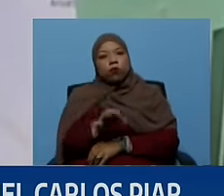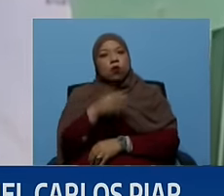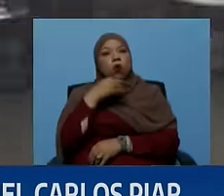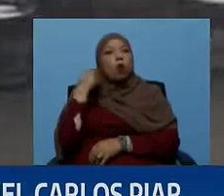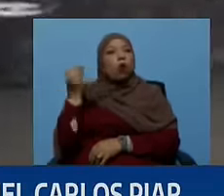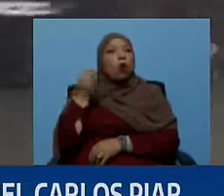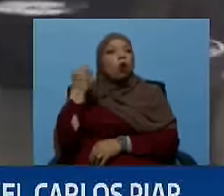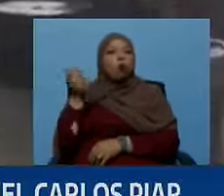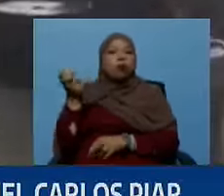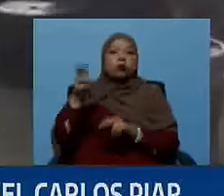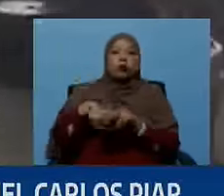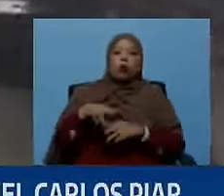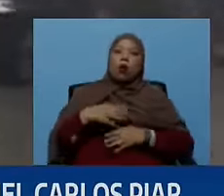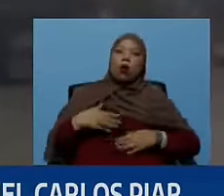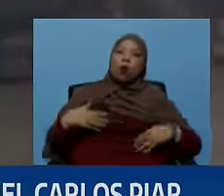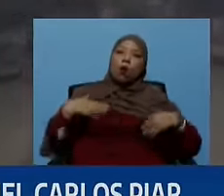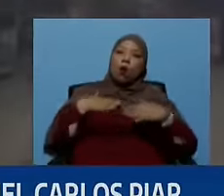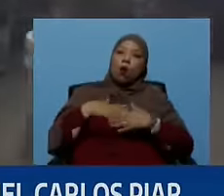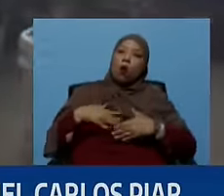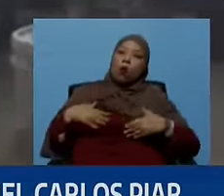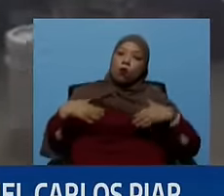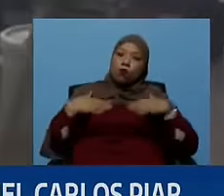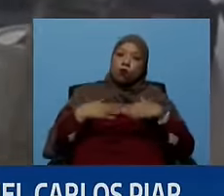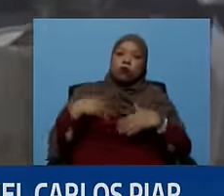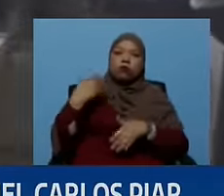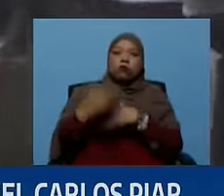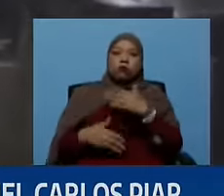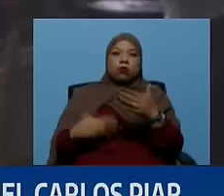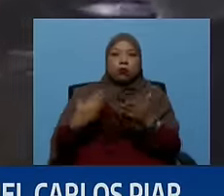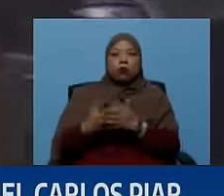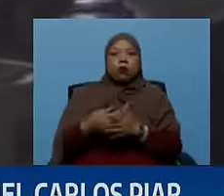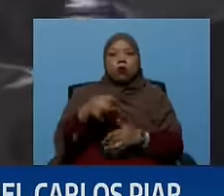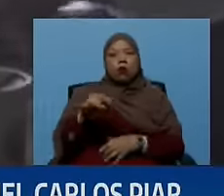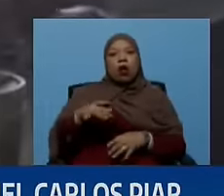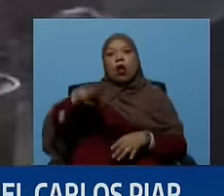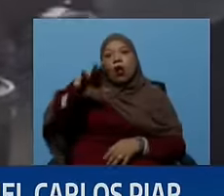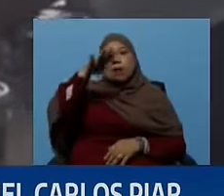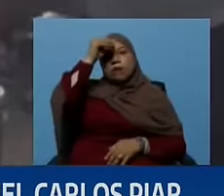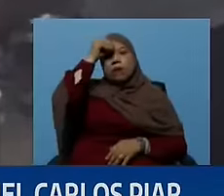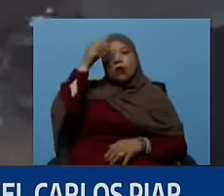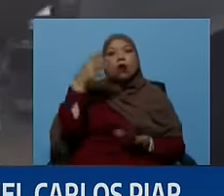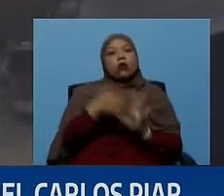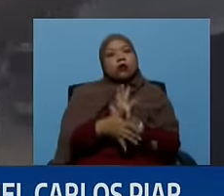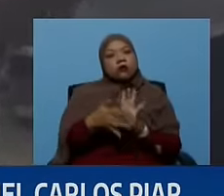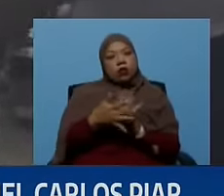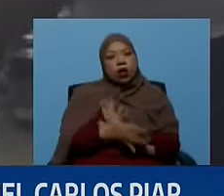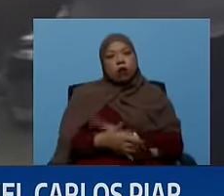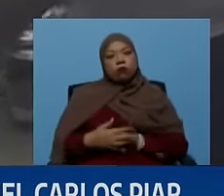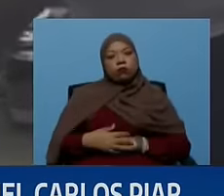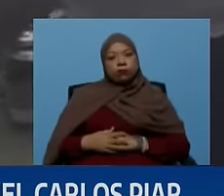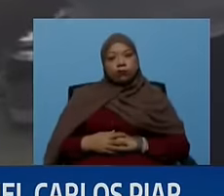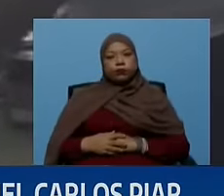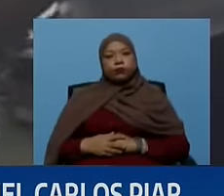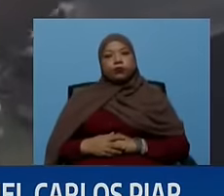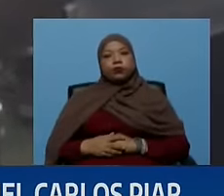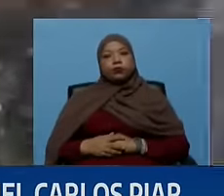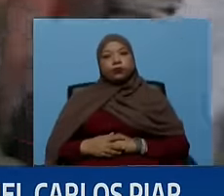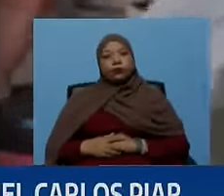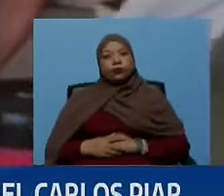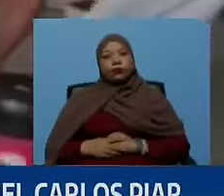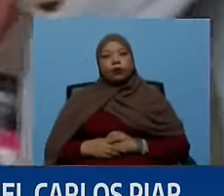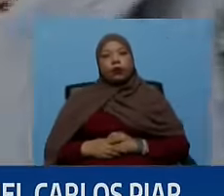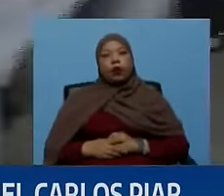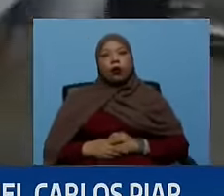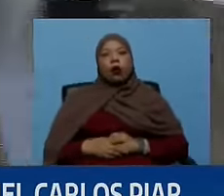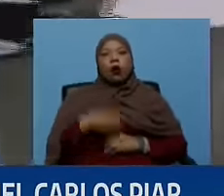muchachos se sientan bien en sus espacios y puedan obtener un aprendizaje significativo por eso estamos agradecidos